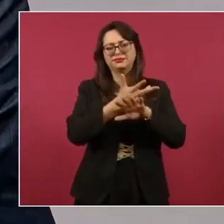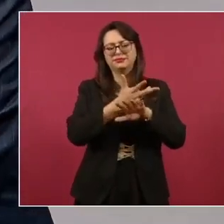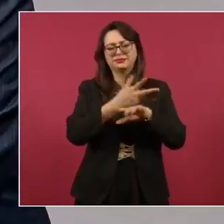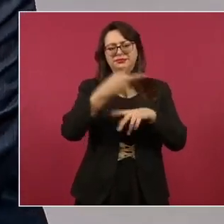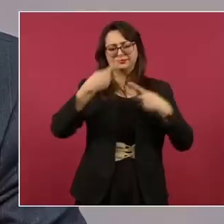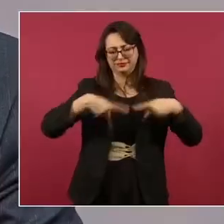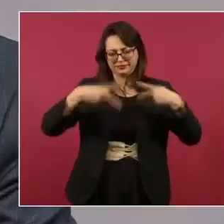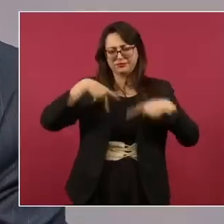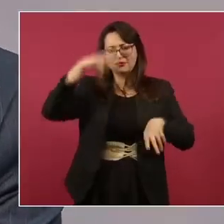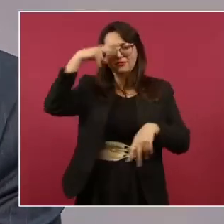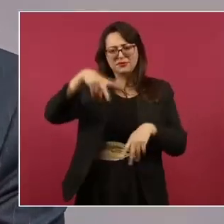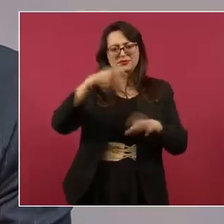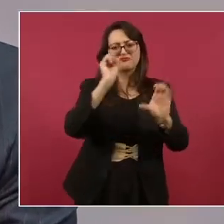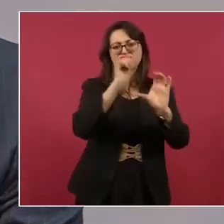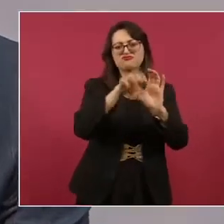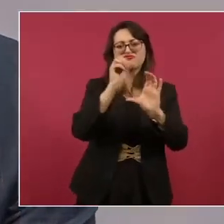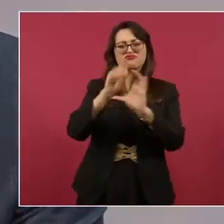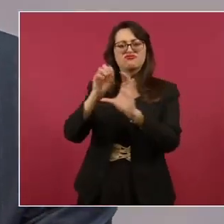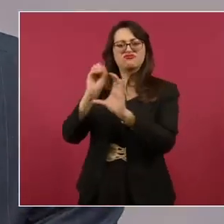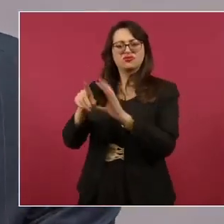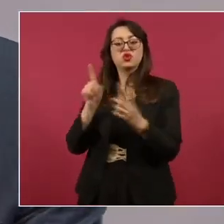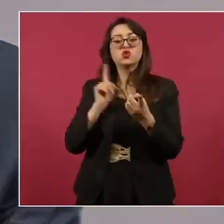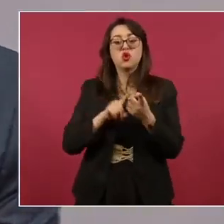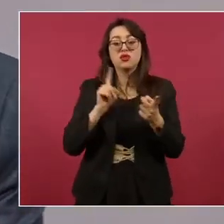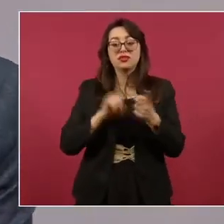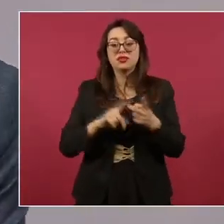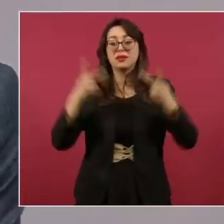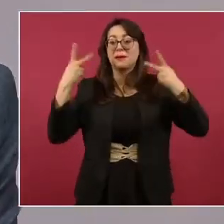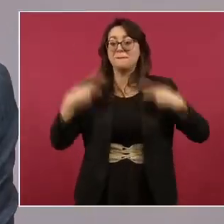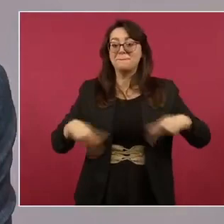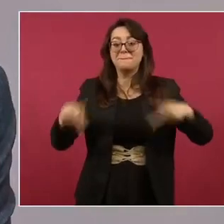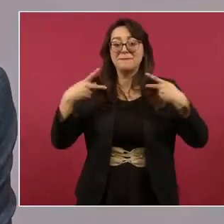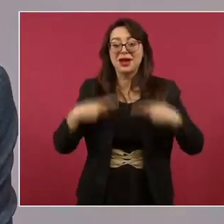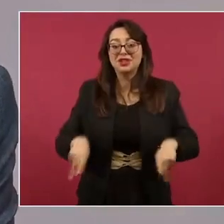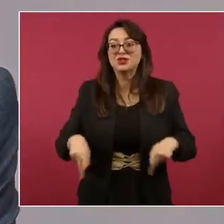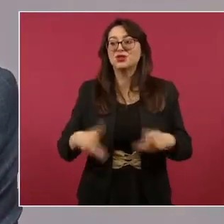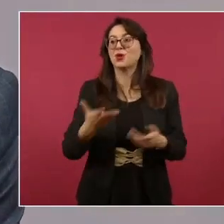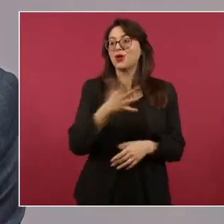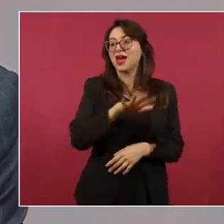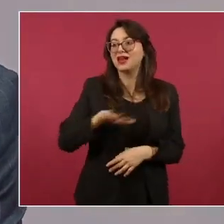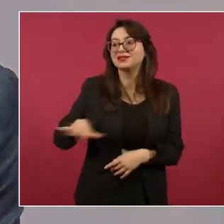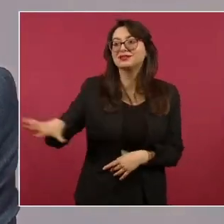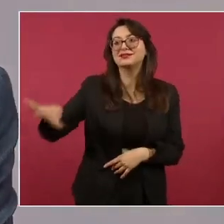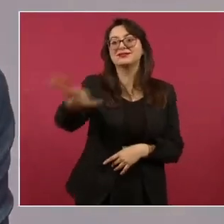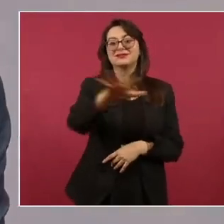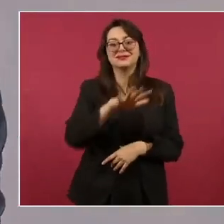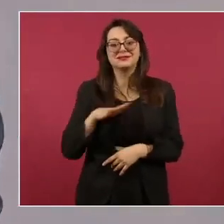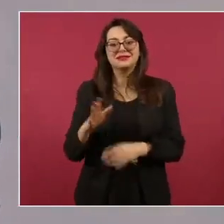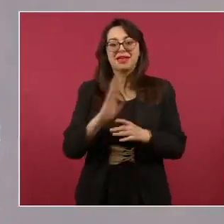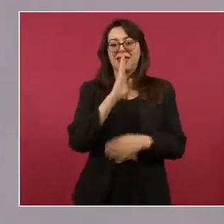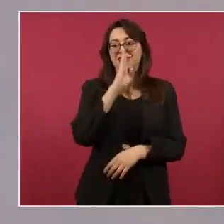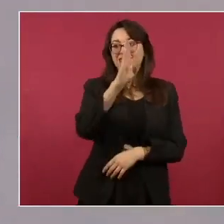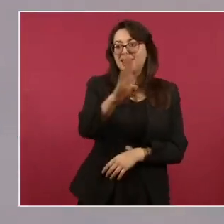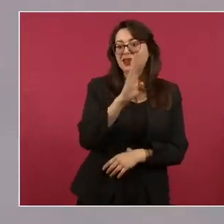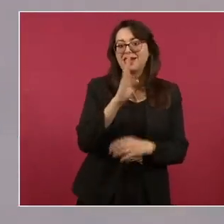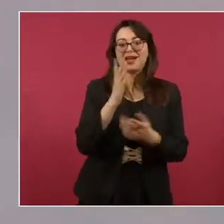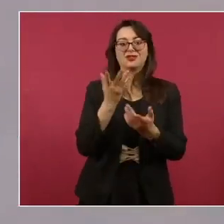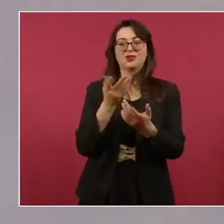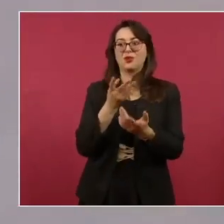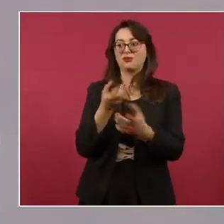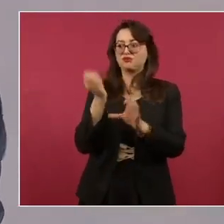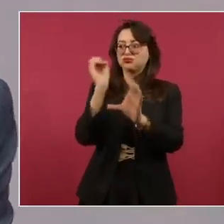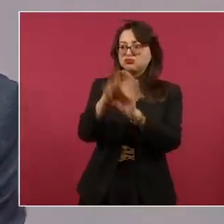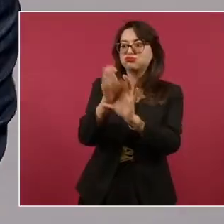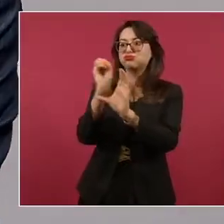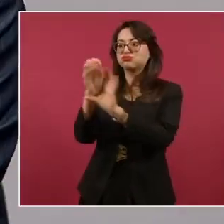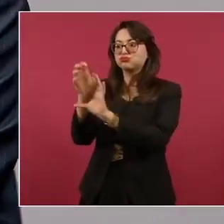abajo, hasta las comunidades más apartadas, a 10 millones de familias que se benefician y que